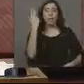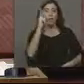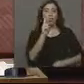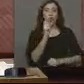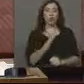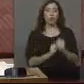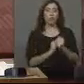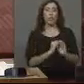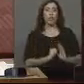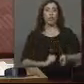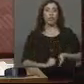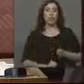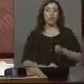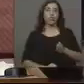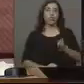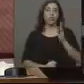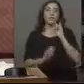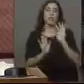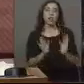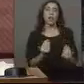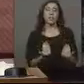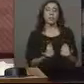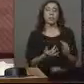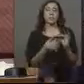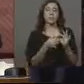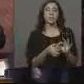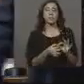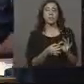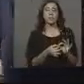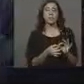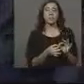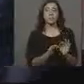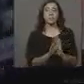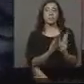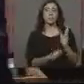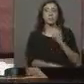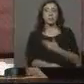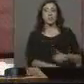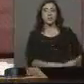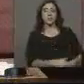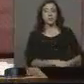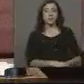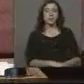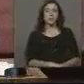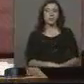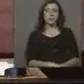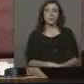años y que todavía sigue esperando Muchas gracias he dicho señor